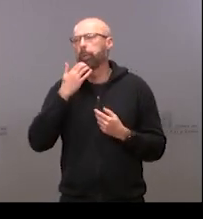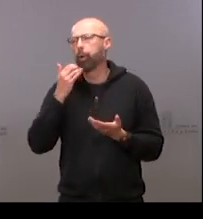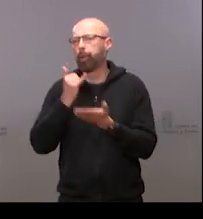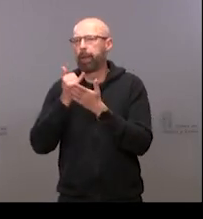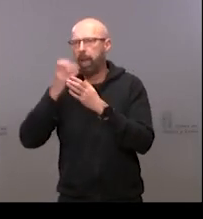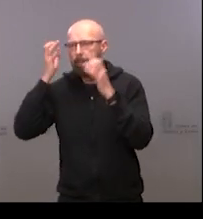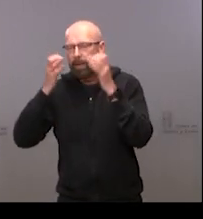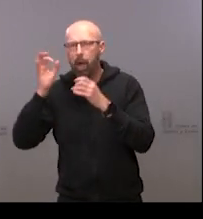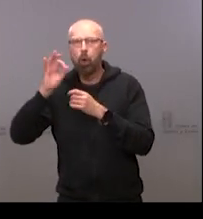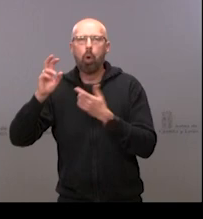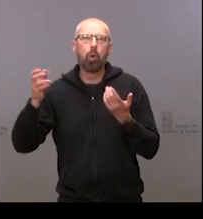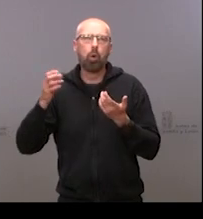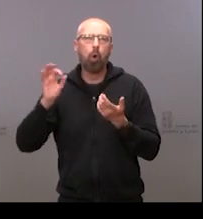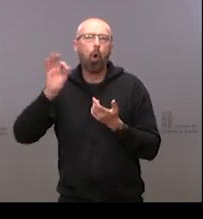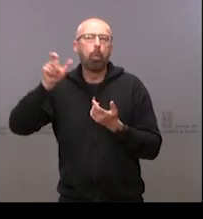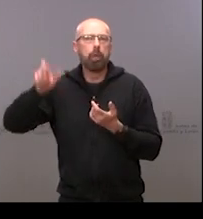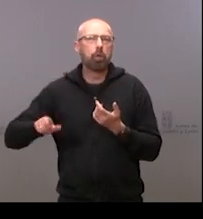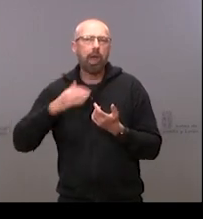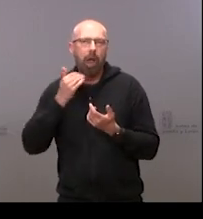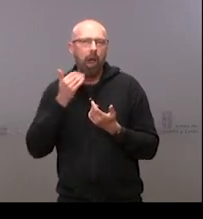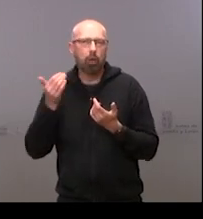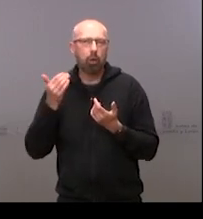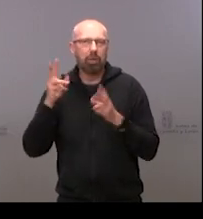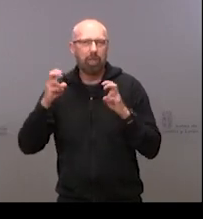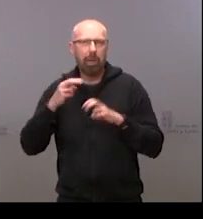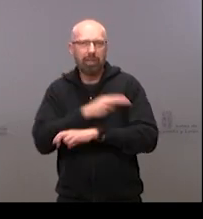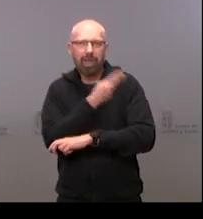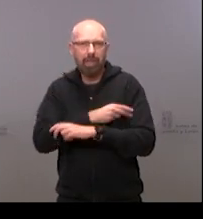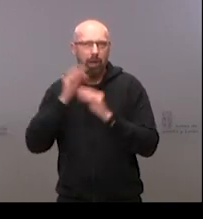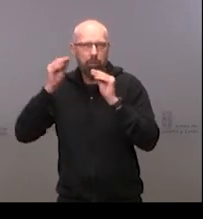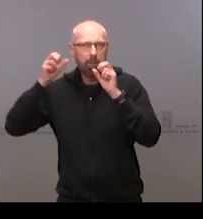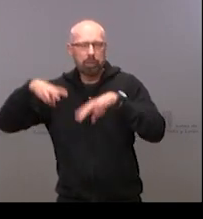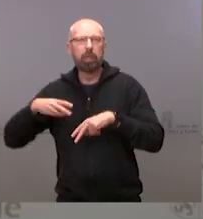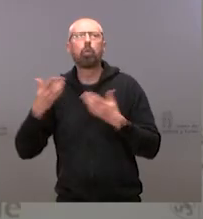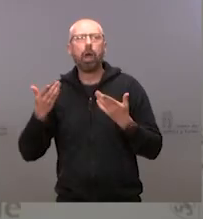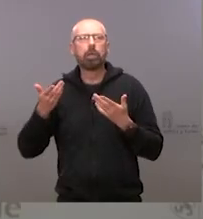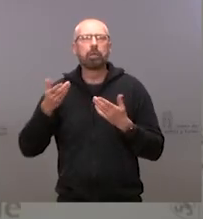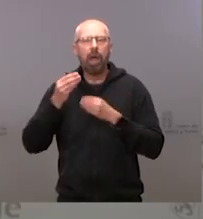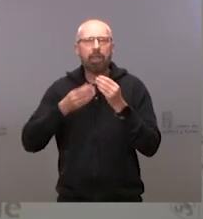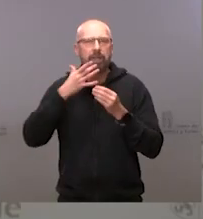que son personas que no que no tienen nada que ver con la sanidad nada más muchas gracias